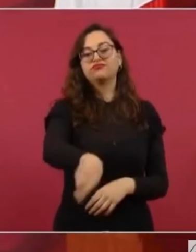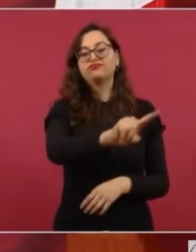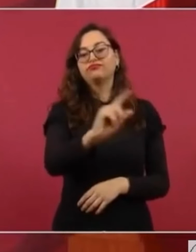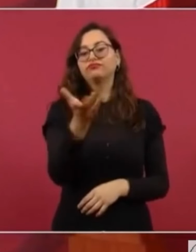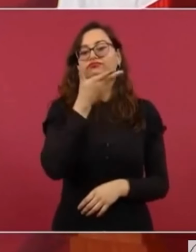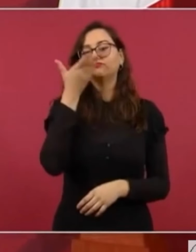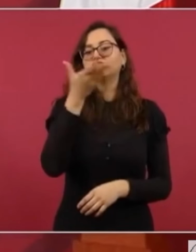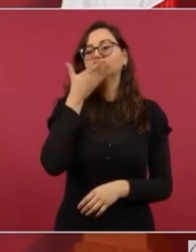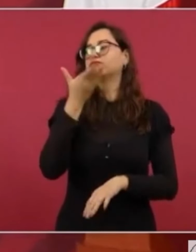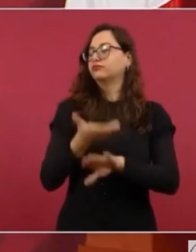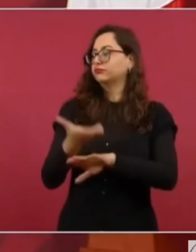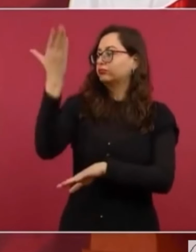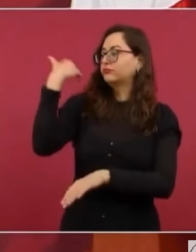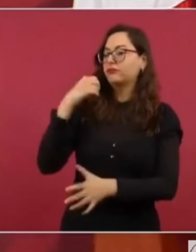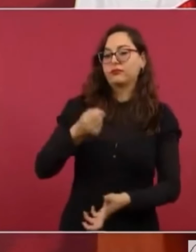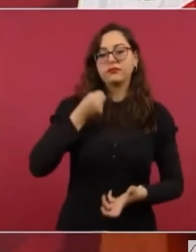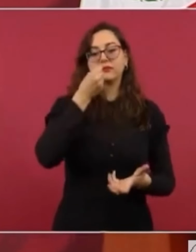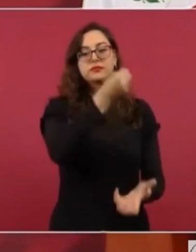de